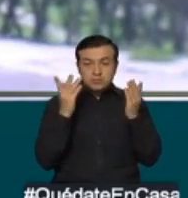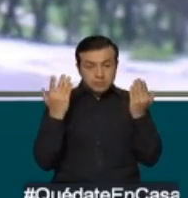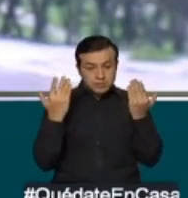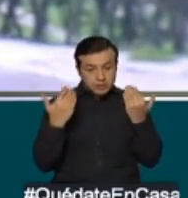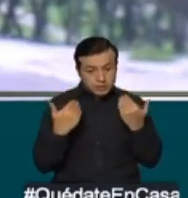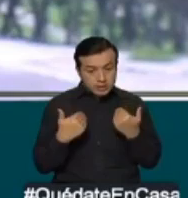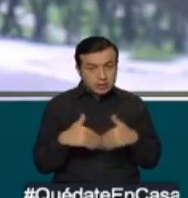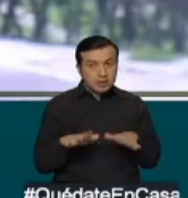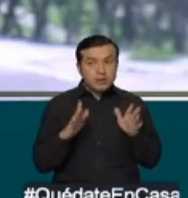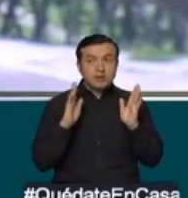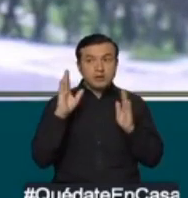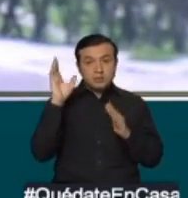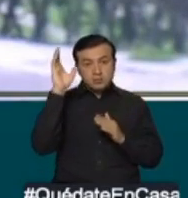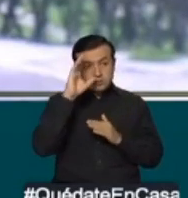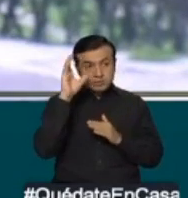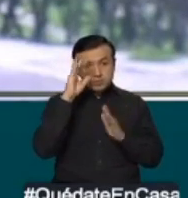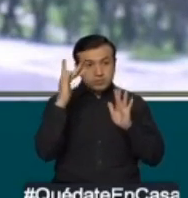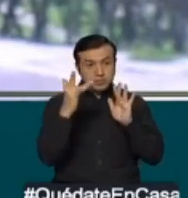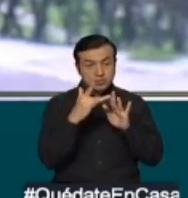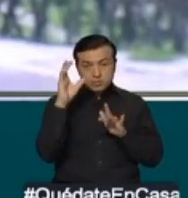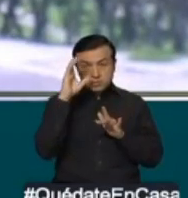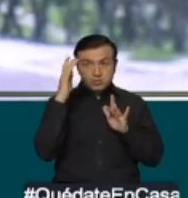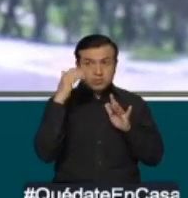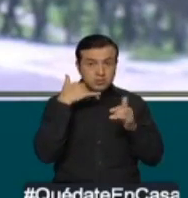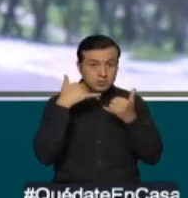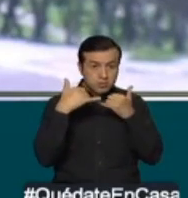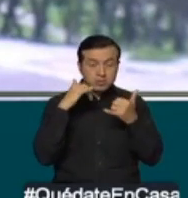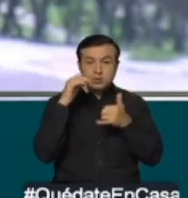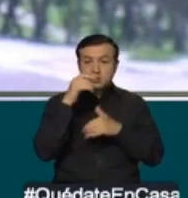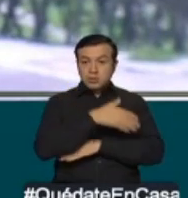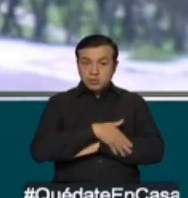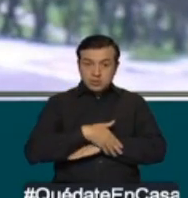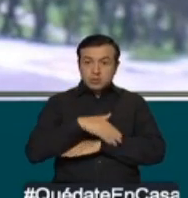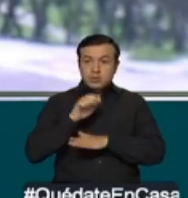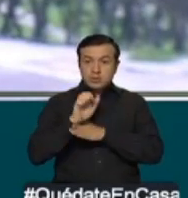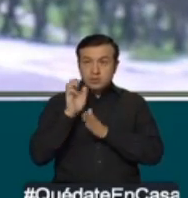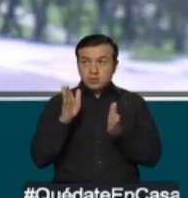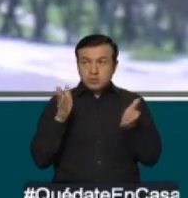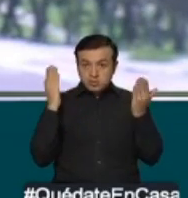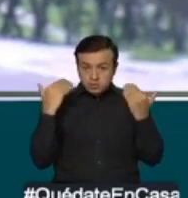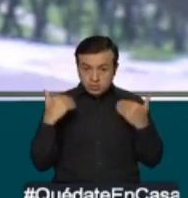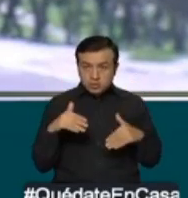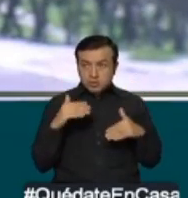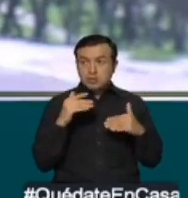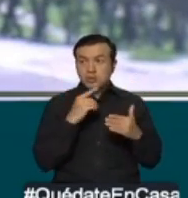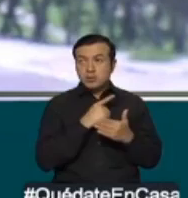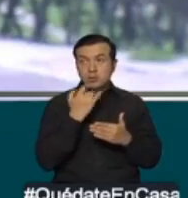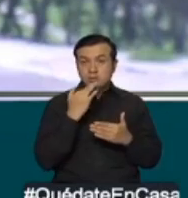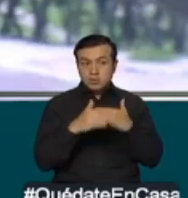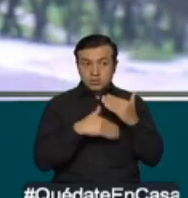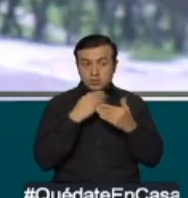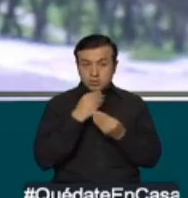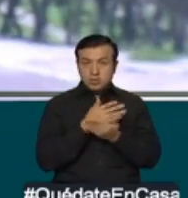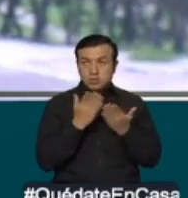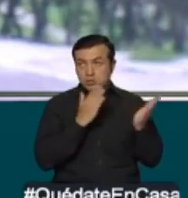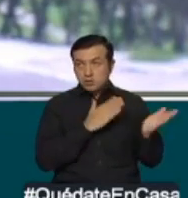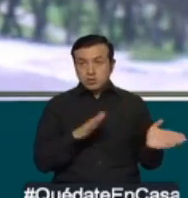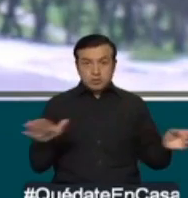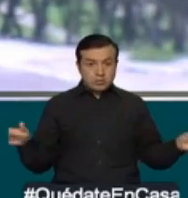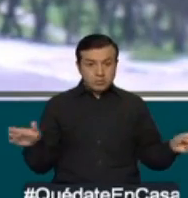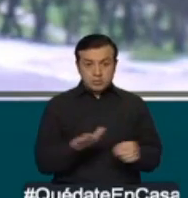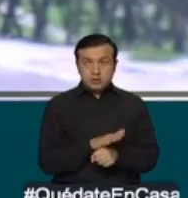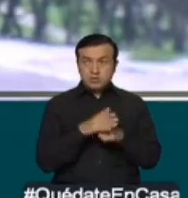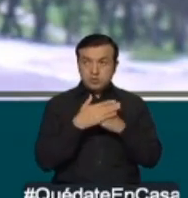hemos hecho la búsqueda del contacto telefónico dirección de estos ecuatorianos y en el transcurso de estos días podremos tener ya la base